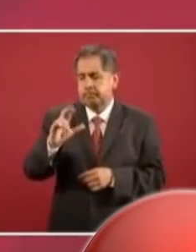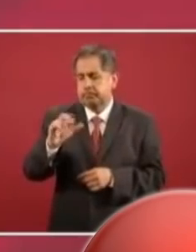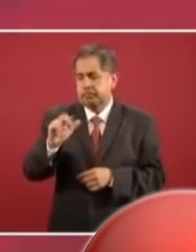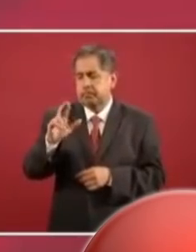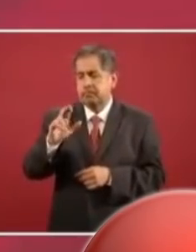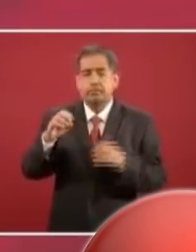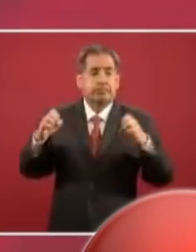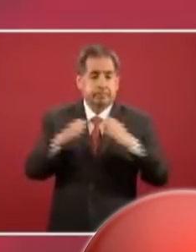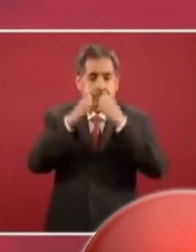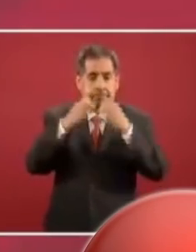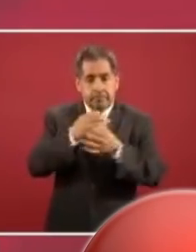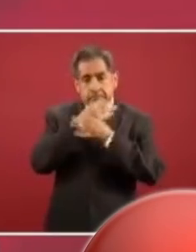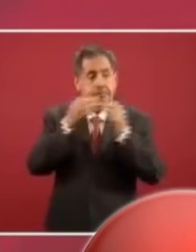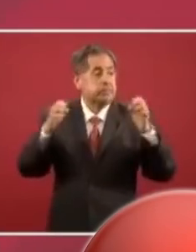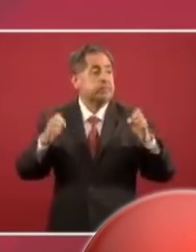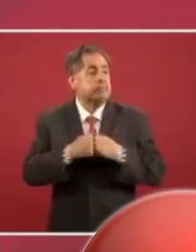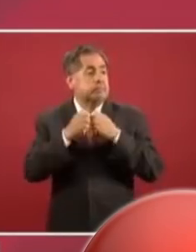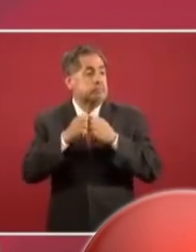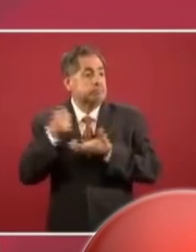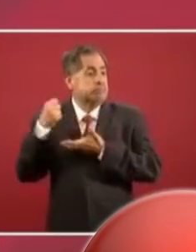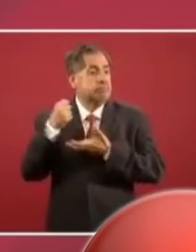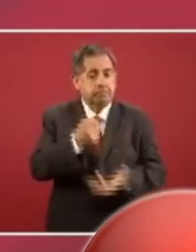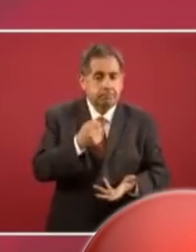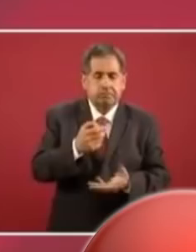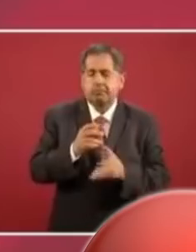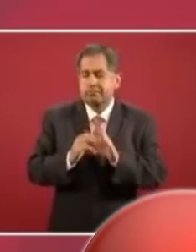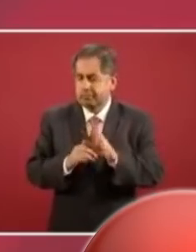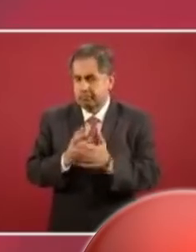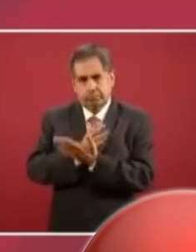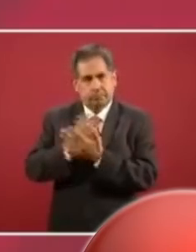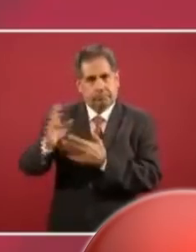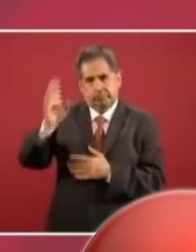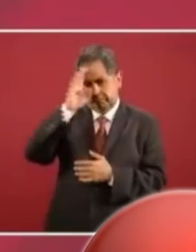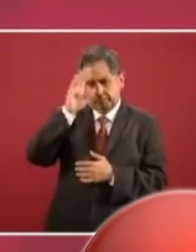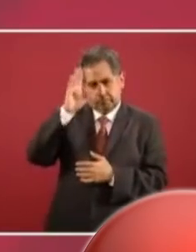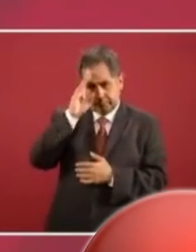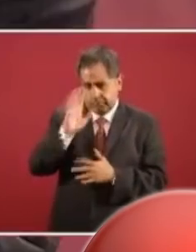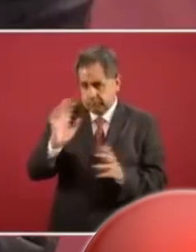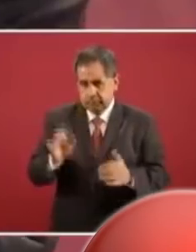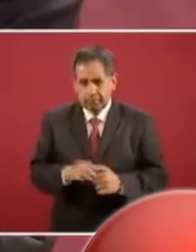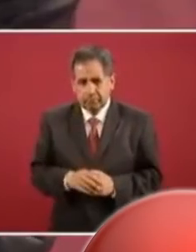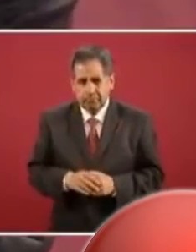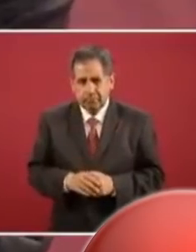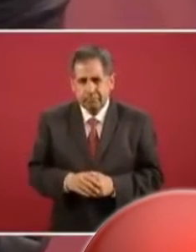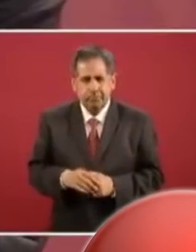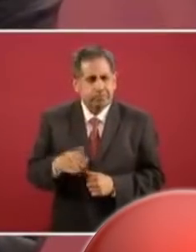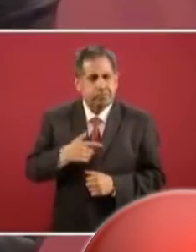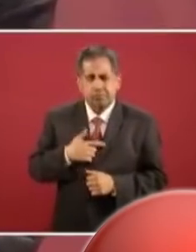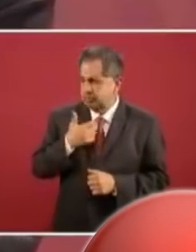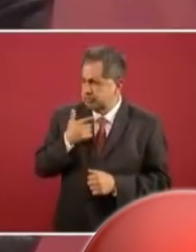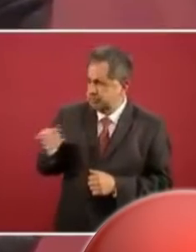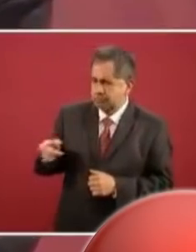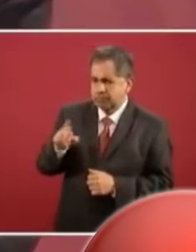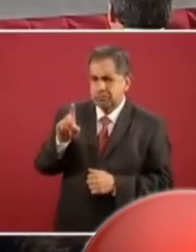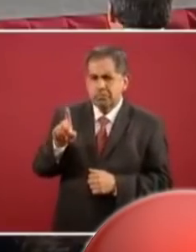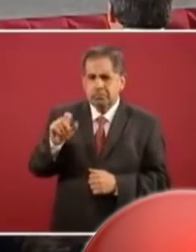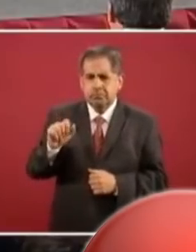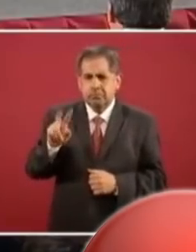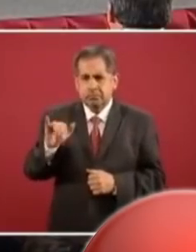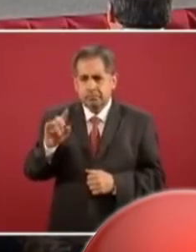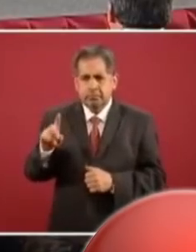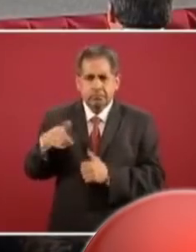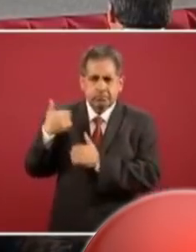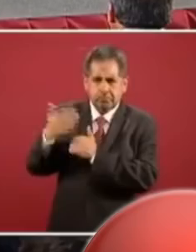sí era excesivo lo que se gastaba. A mí me gustaría que David